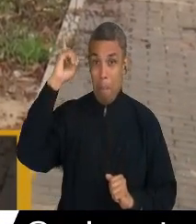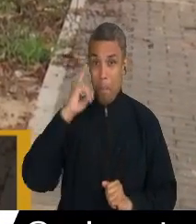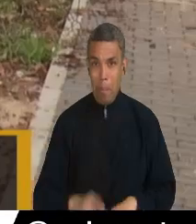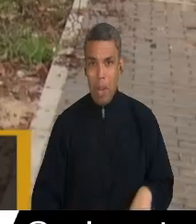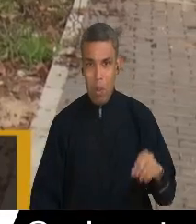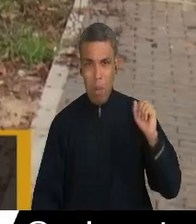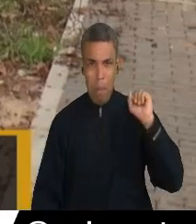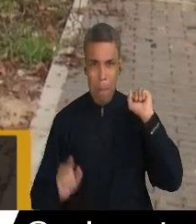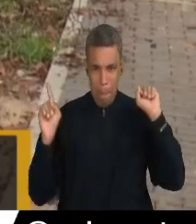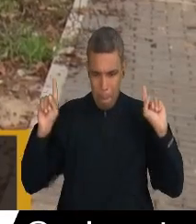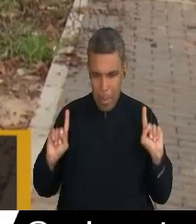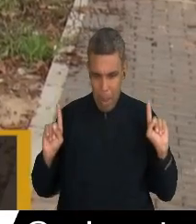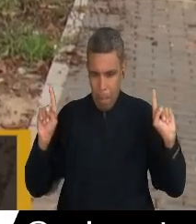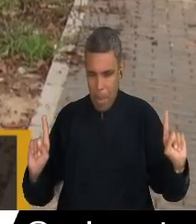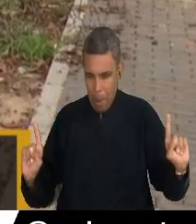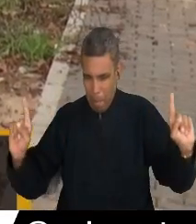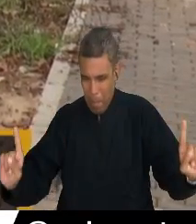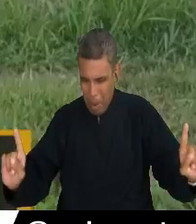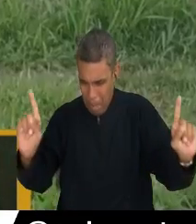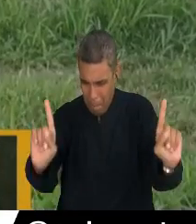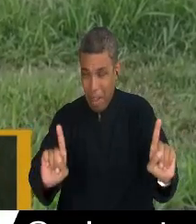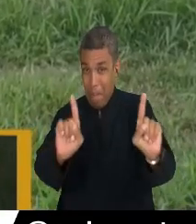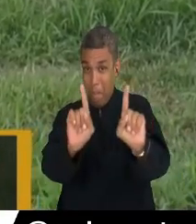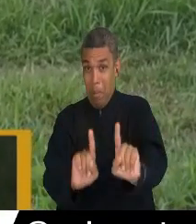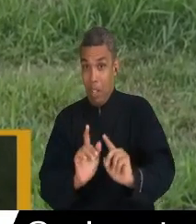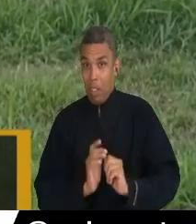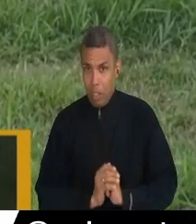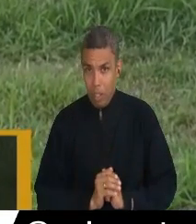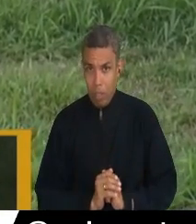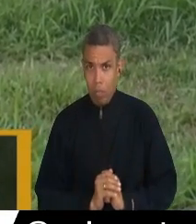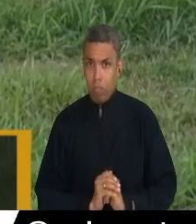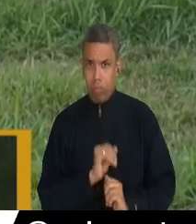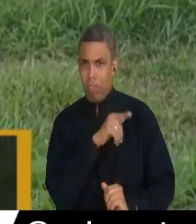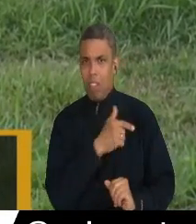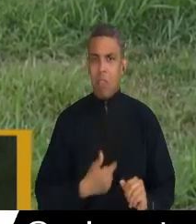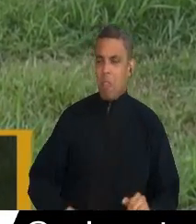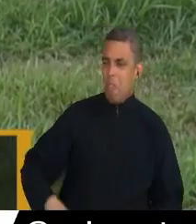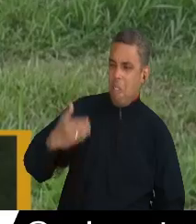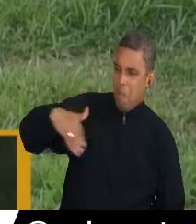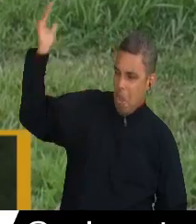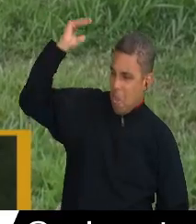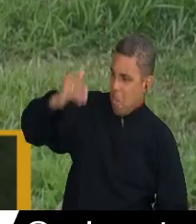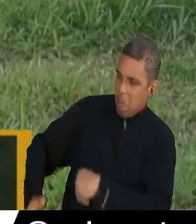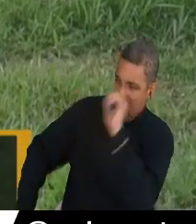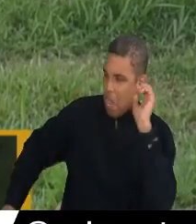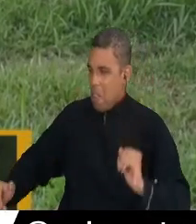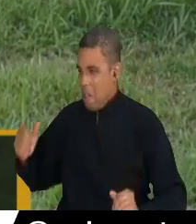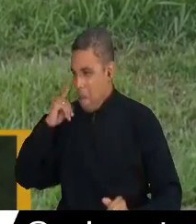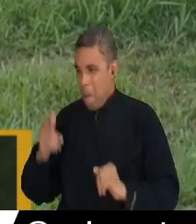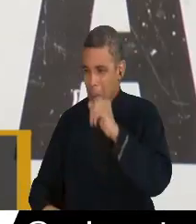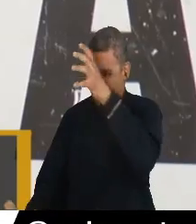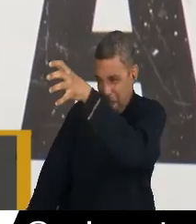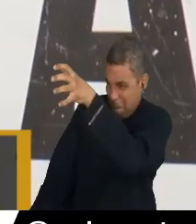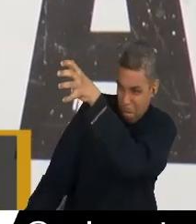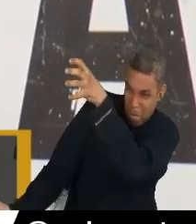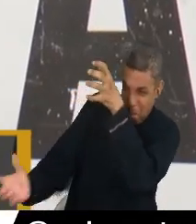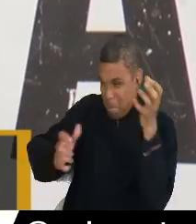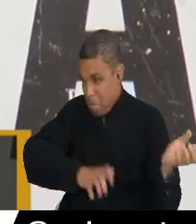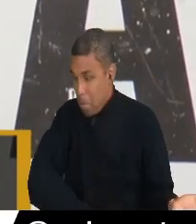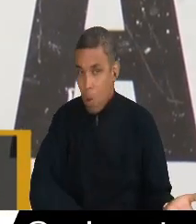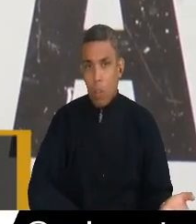Intentaron meterse a la fuerza, nos agredieron, hay un par de compañeras que fueron agredidas con piedras, una en la pierna, otra